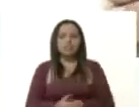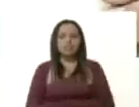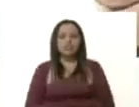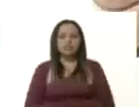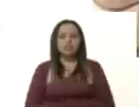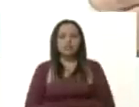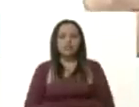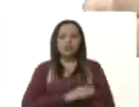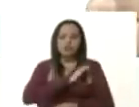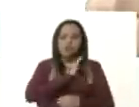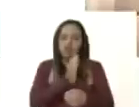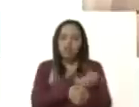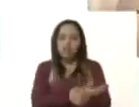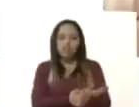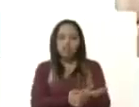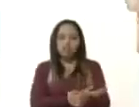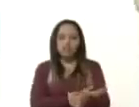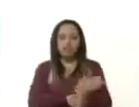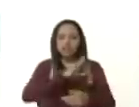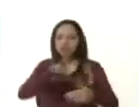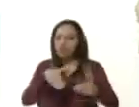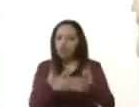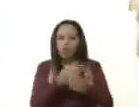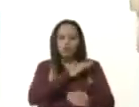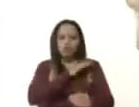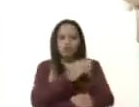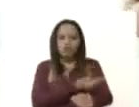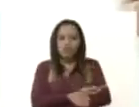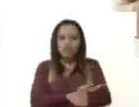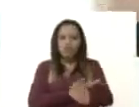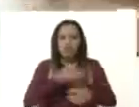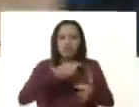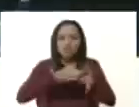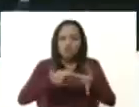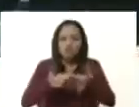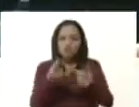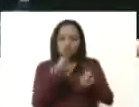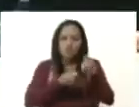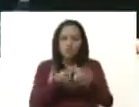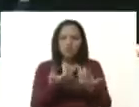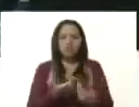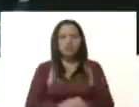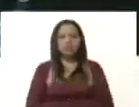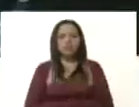para fortalecer todo su poder monetario y financiero.